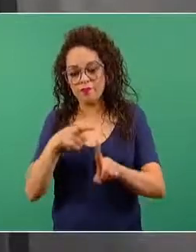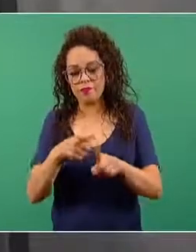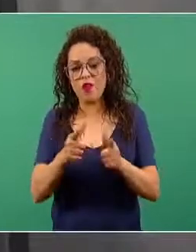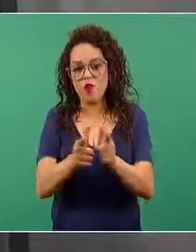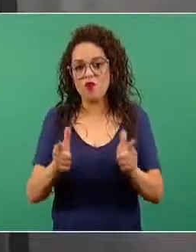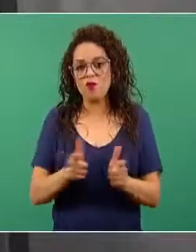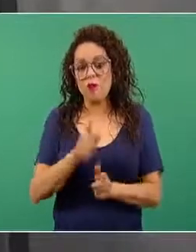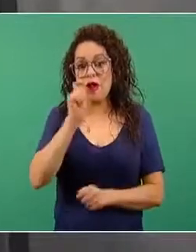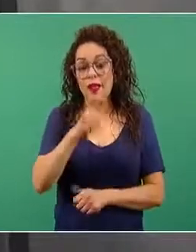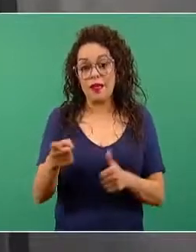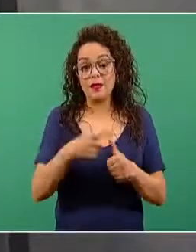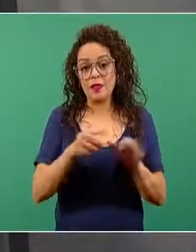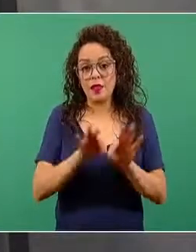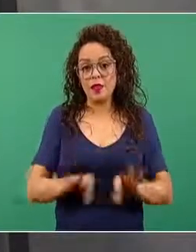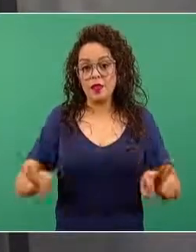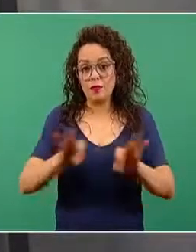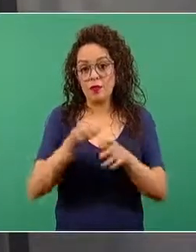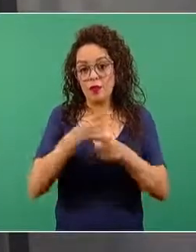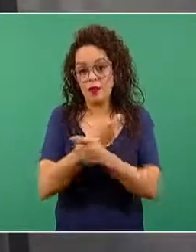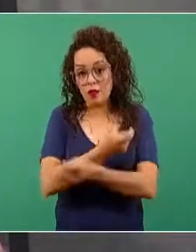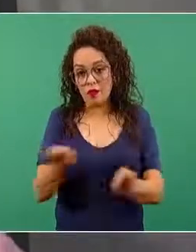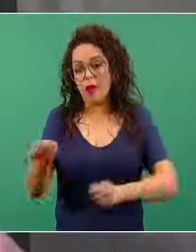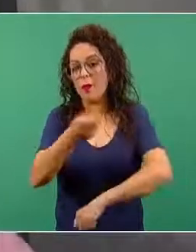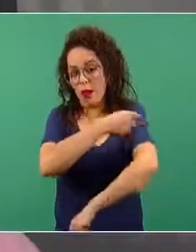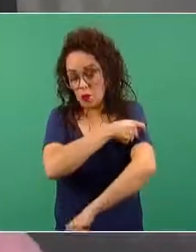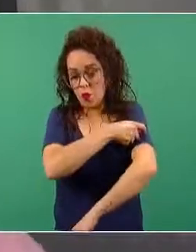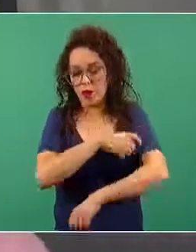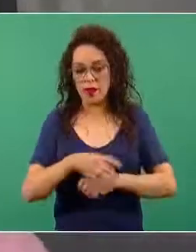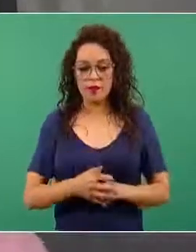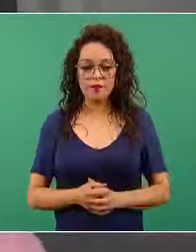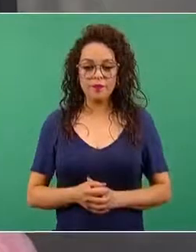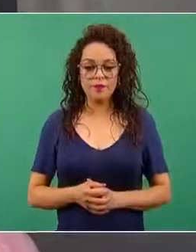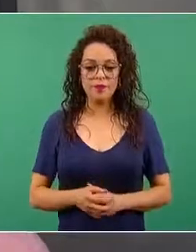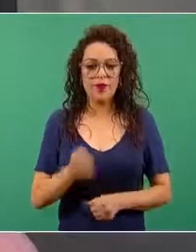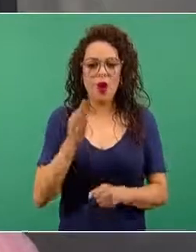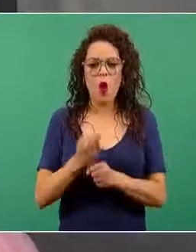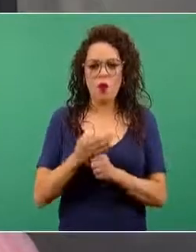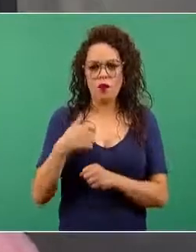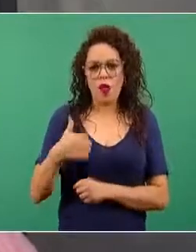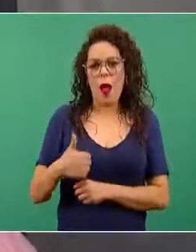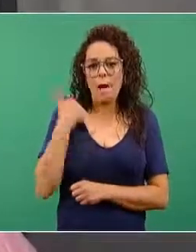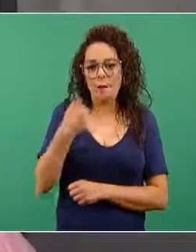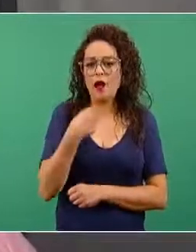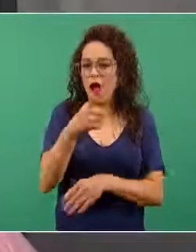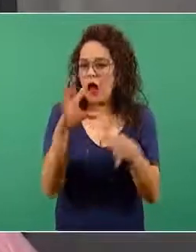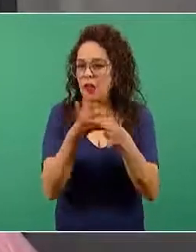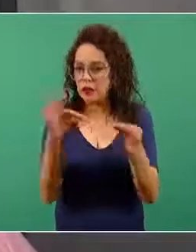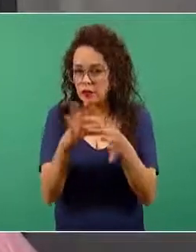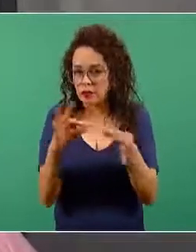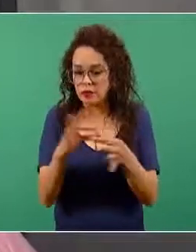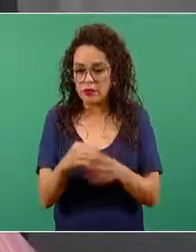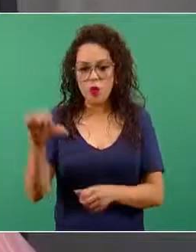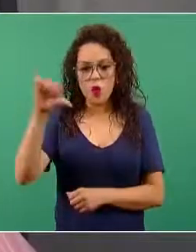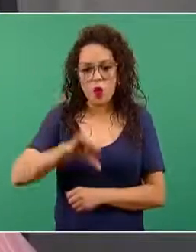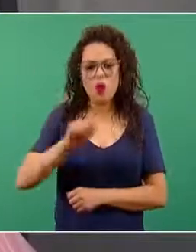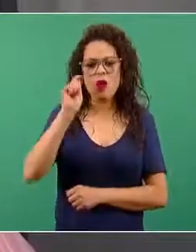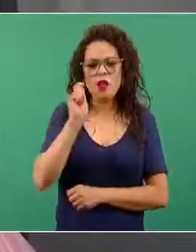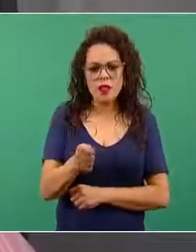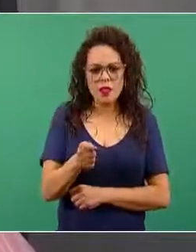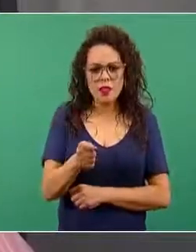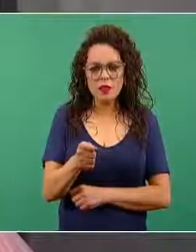prioridad del plan de vacunación. Hoy comentábamos, aquí aprovecho para platicarles, que hoy tuvimos una de las